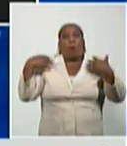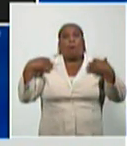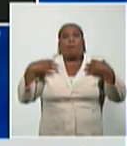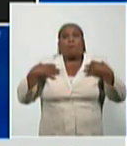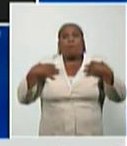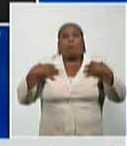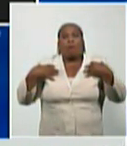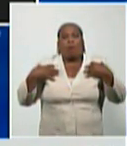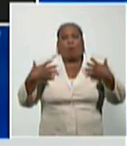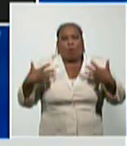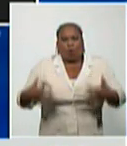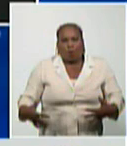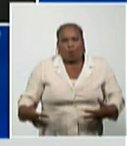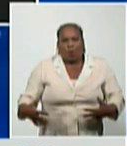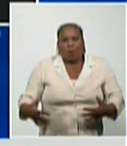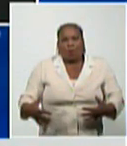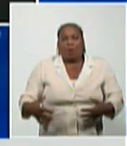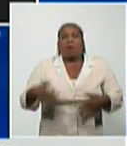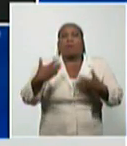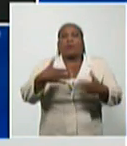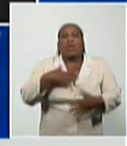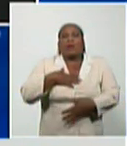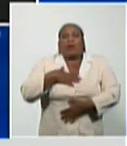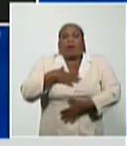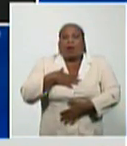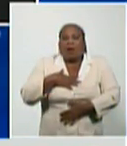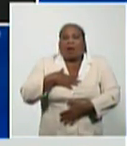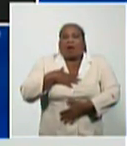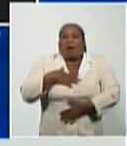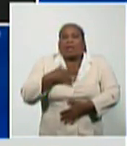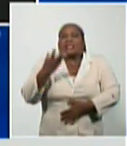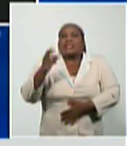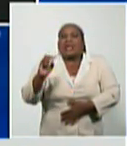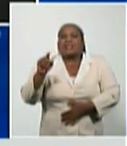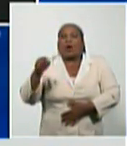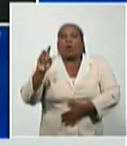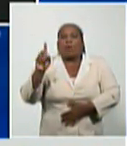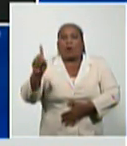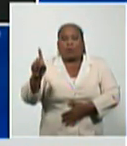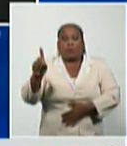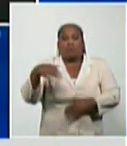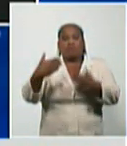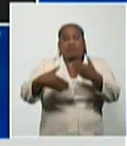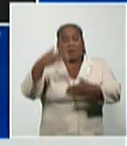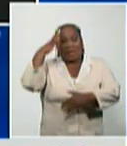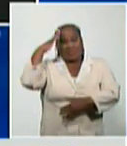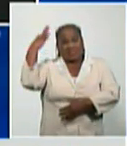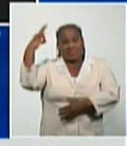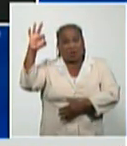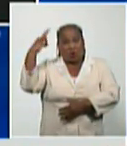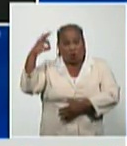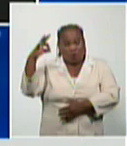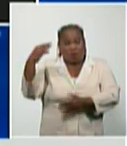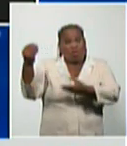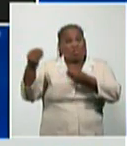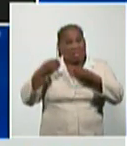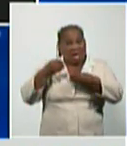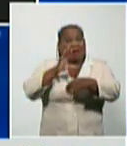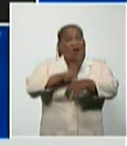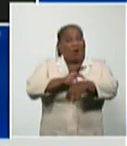evaluó, respiratorio el 30,1%, psicológico porque crea una afectación al